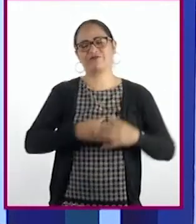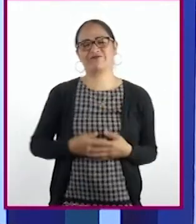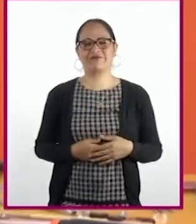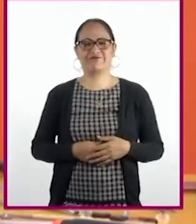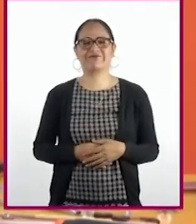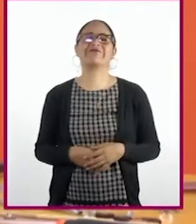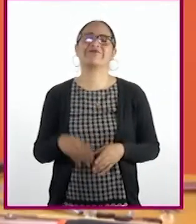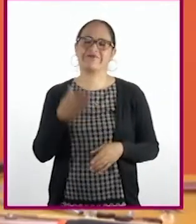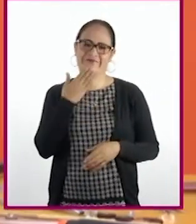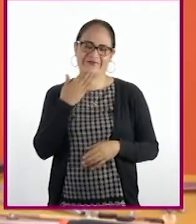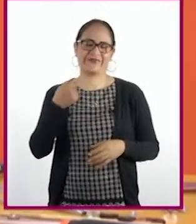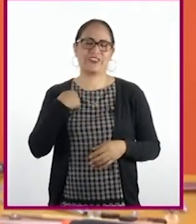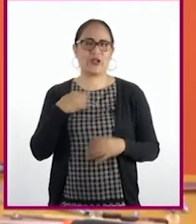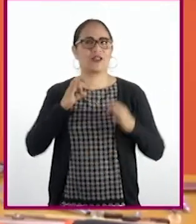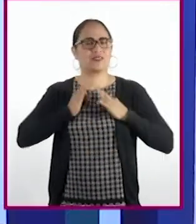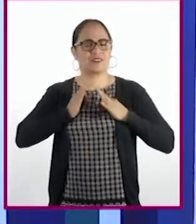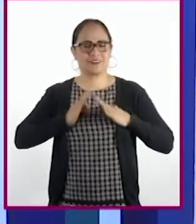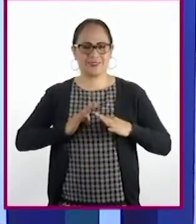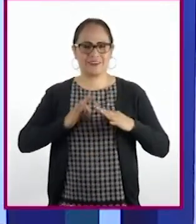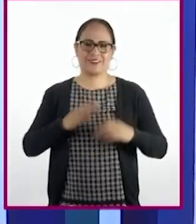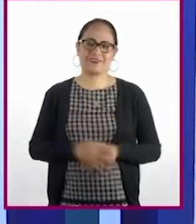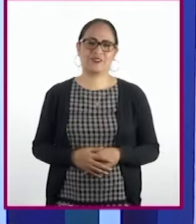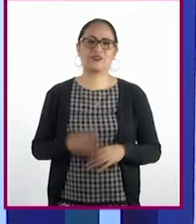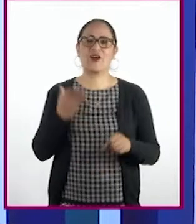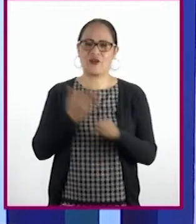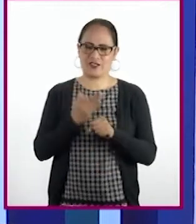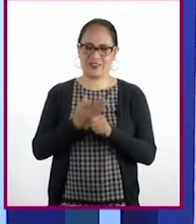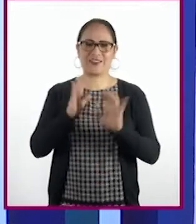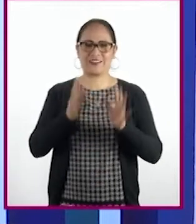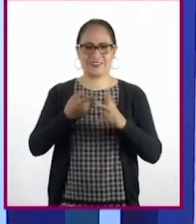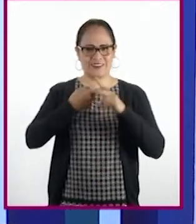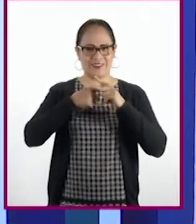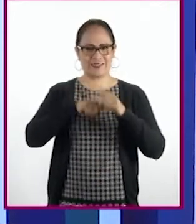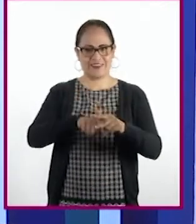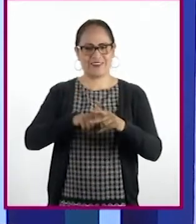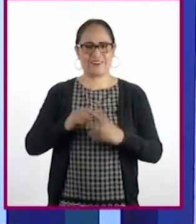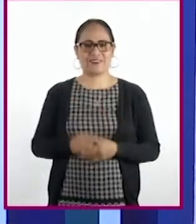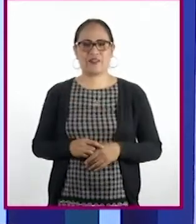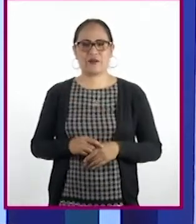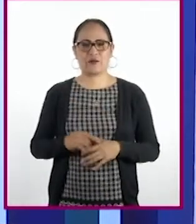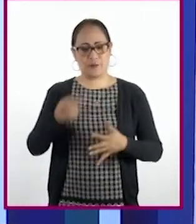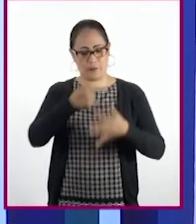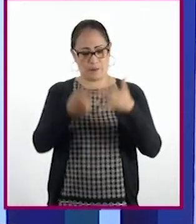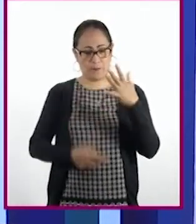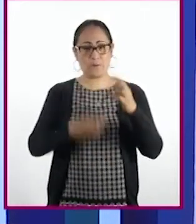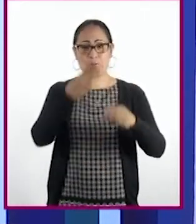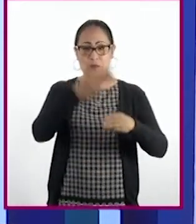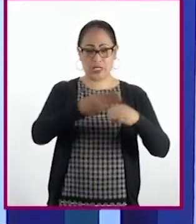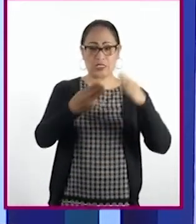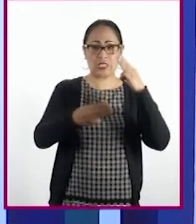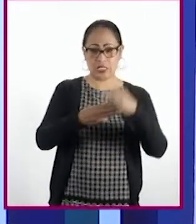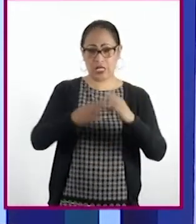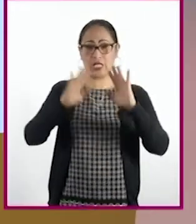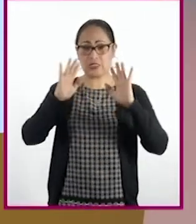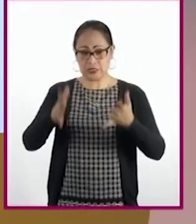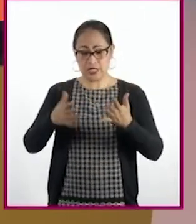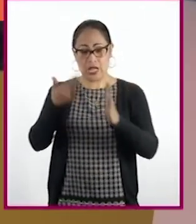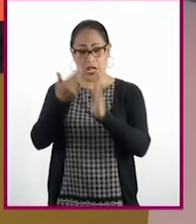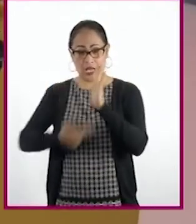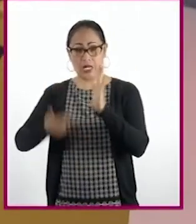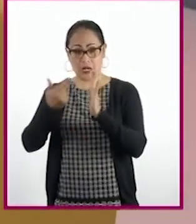bueno, ya estoy más tranquilo. Entonces, vamos a comenzar. ¿Ya están listos los insumos y medios técnicos que vamos a